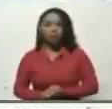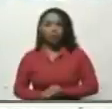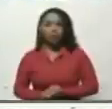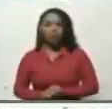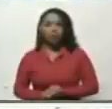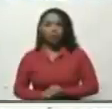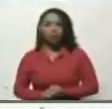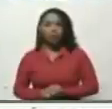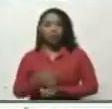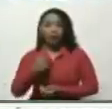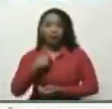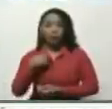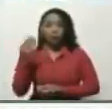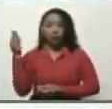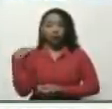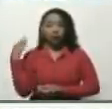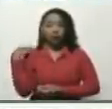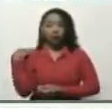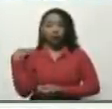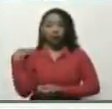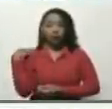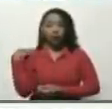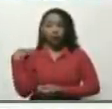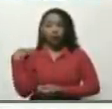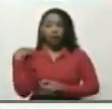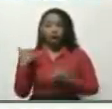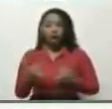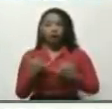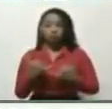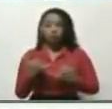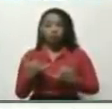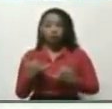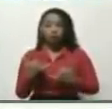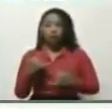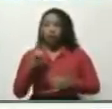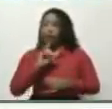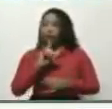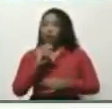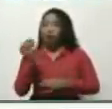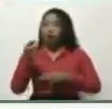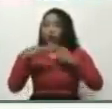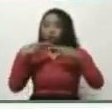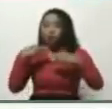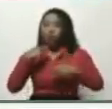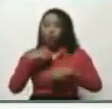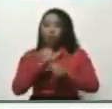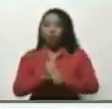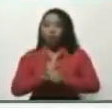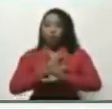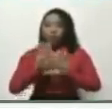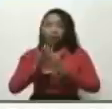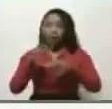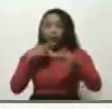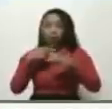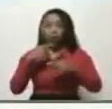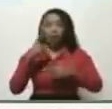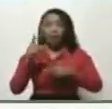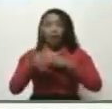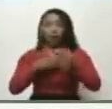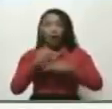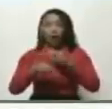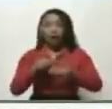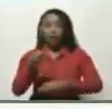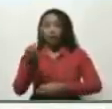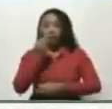Me habían dicho que me acaban de decir que no han almorzado. Yo esperaba que ya hubieran almorzado para garantizarles